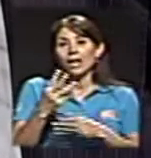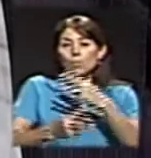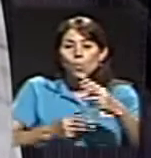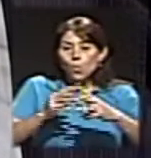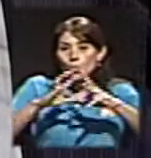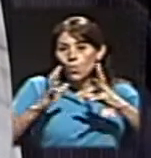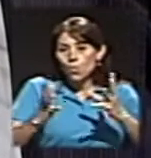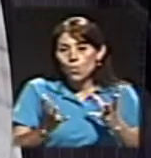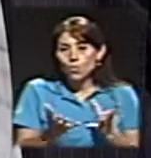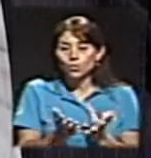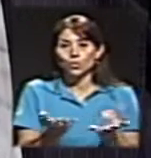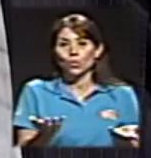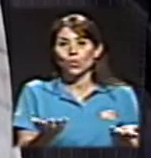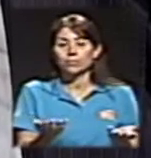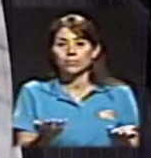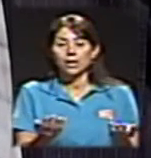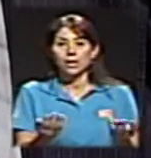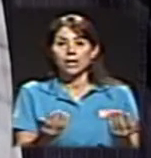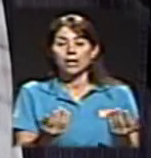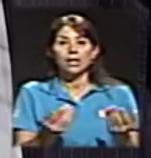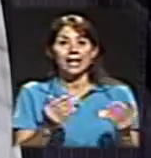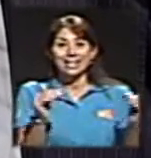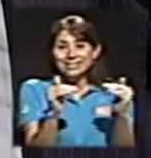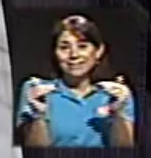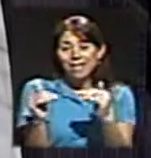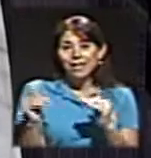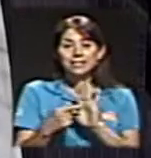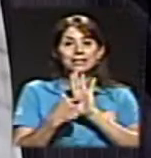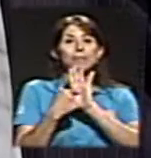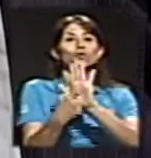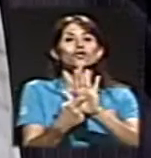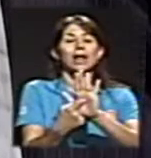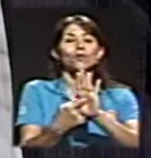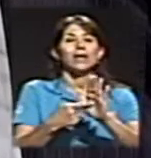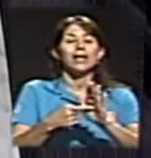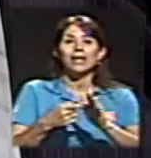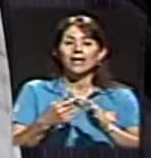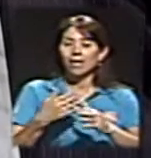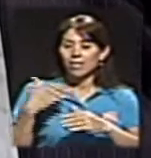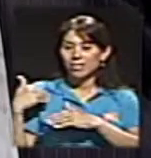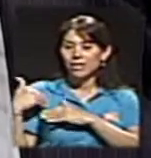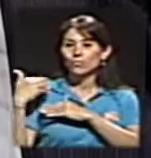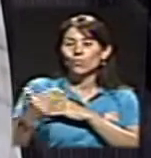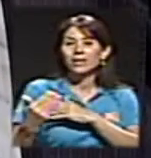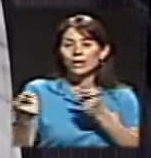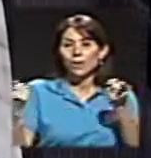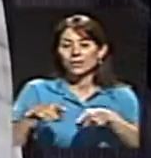estándares demostraron que después de la crisis del 2001, el año